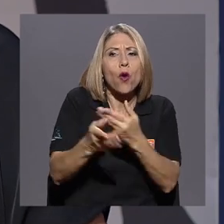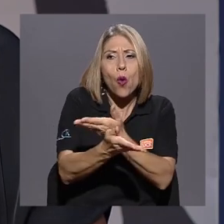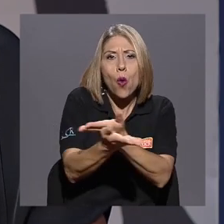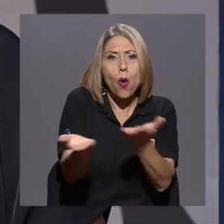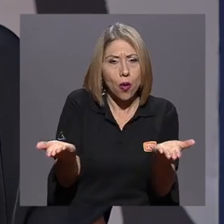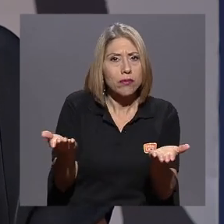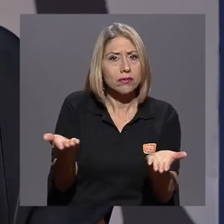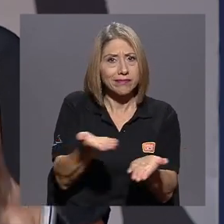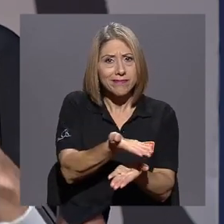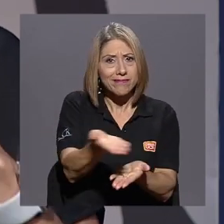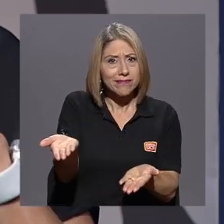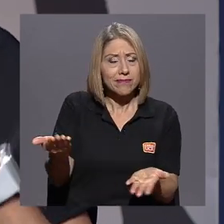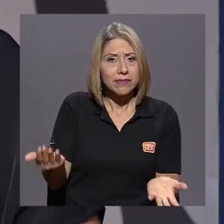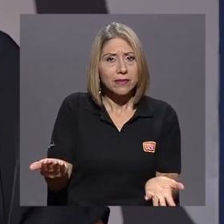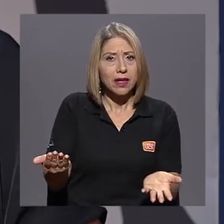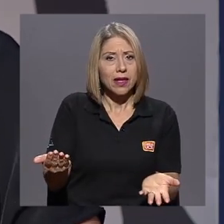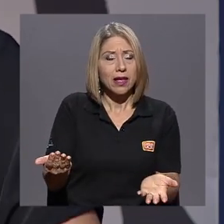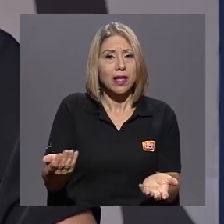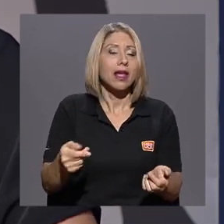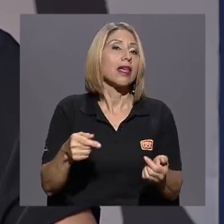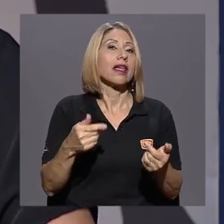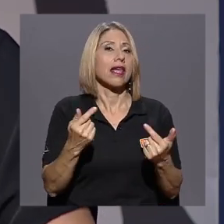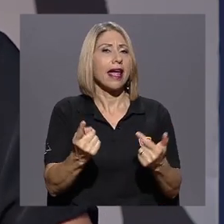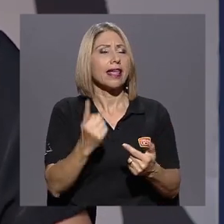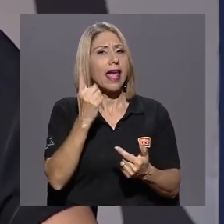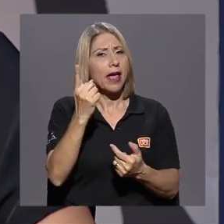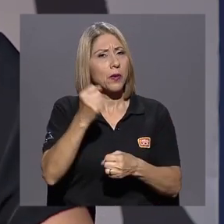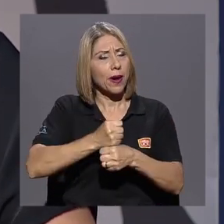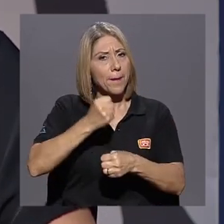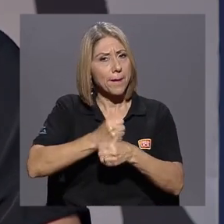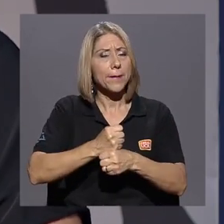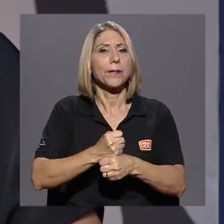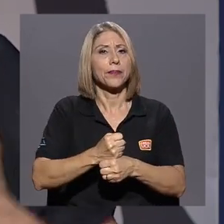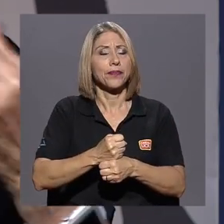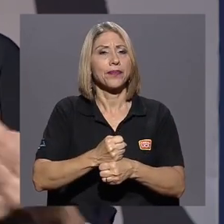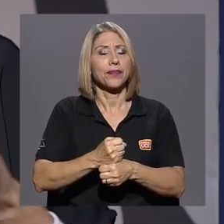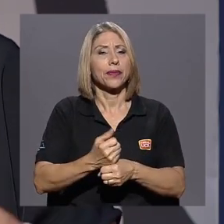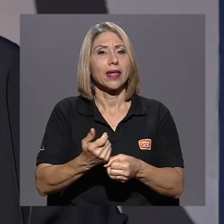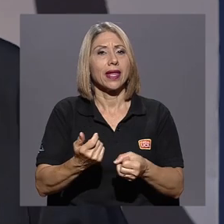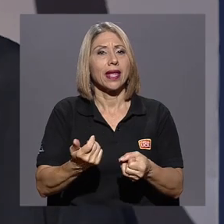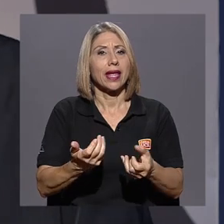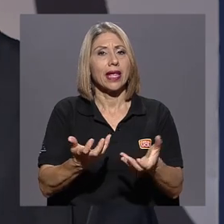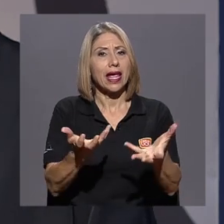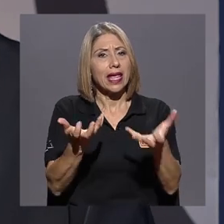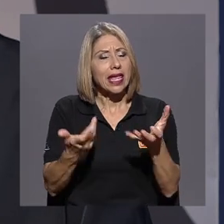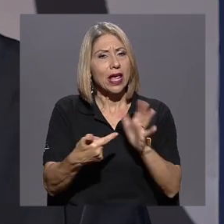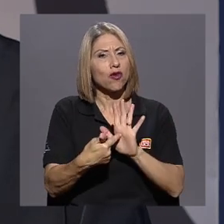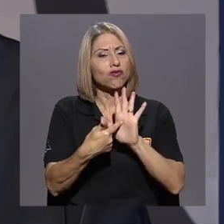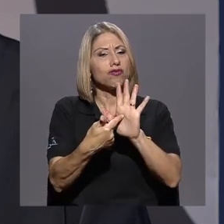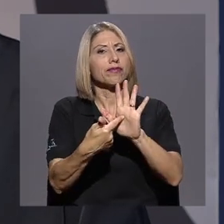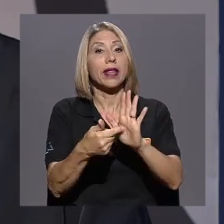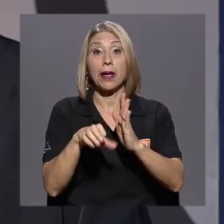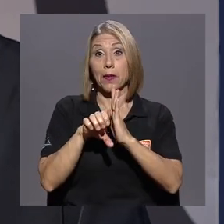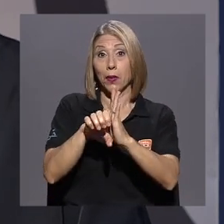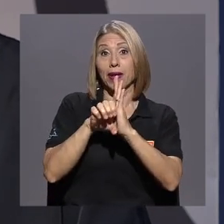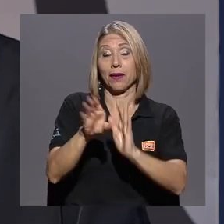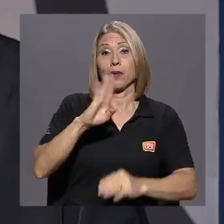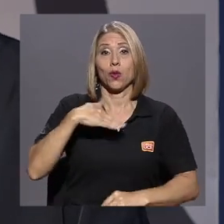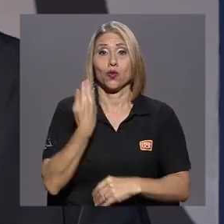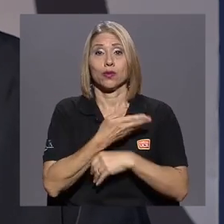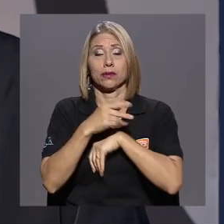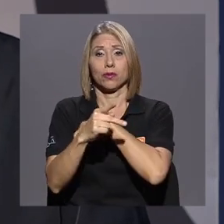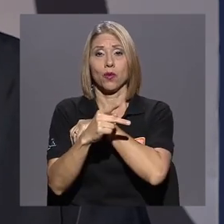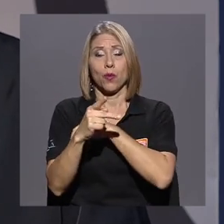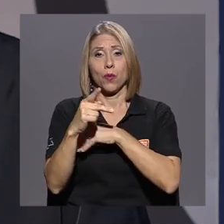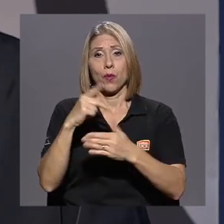hay que dar, ¿verdad? Y aquí hay un aporte que quiero recalcar y es que, por ejemplo, nuestro